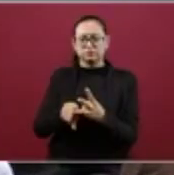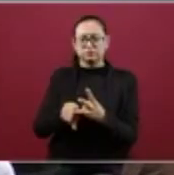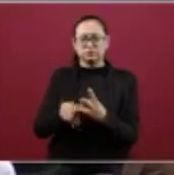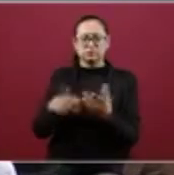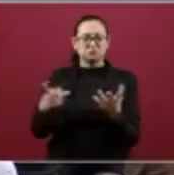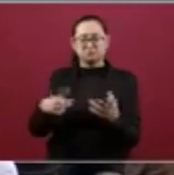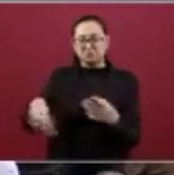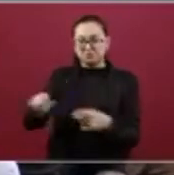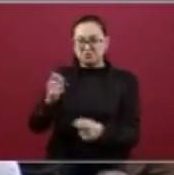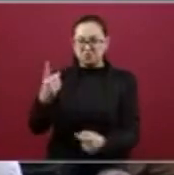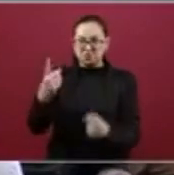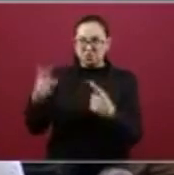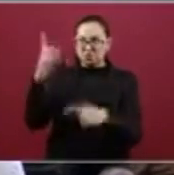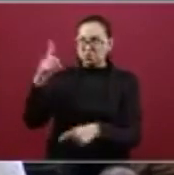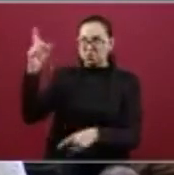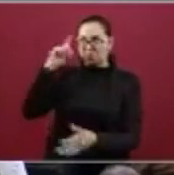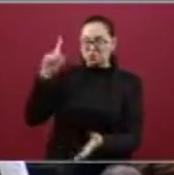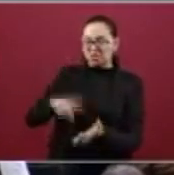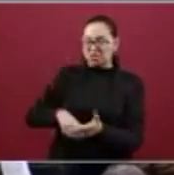agnósticos,